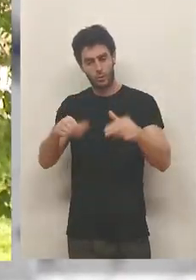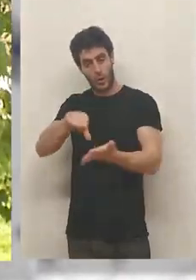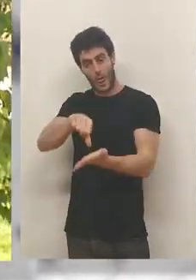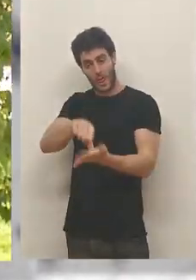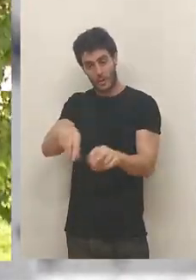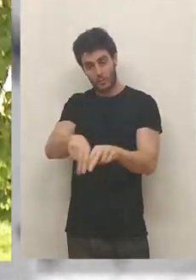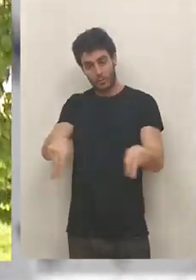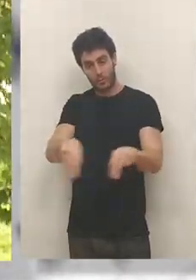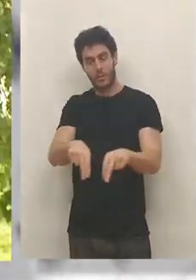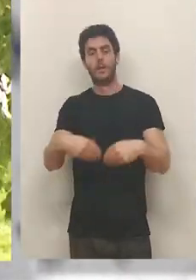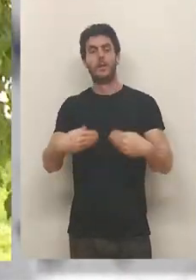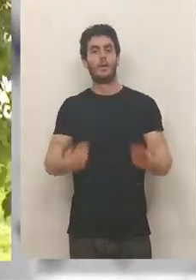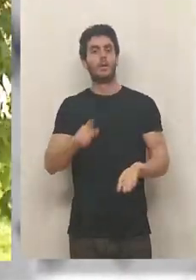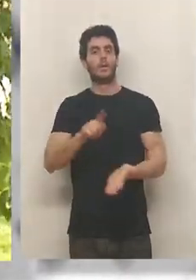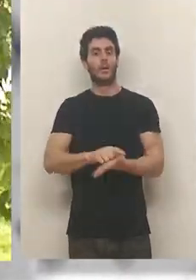algún partido.